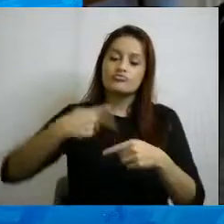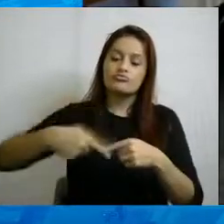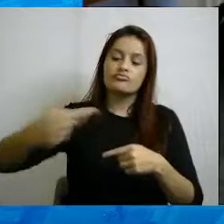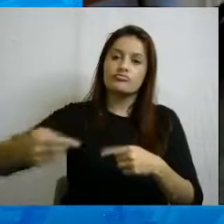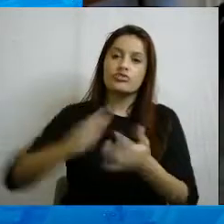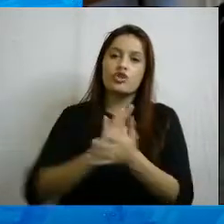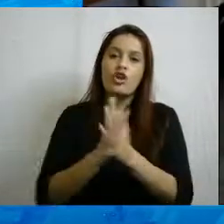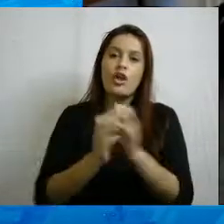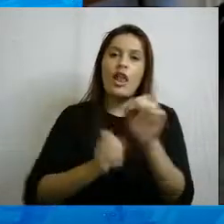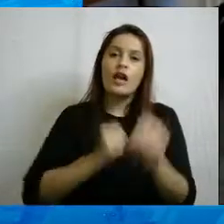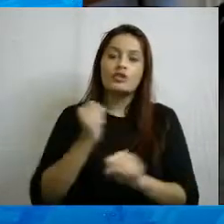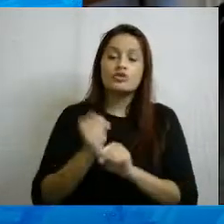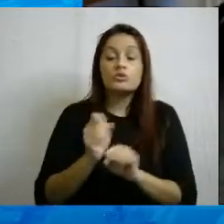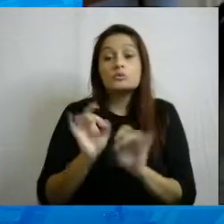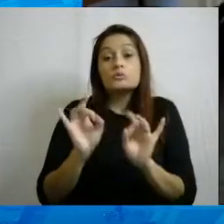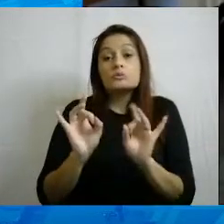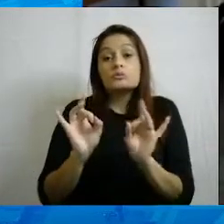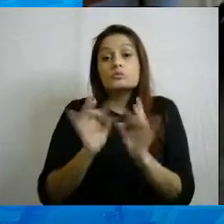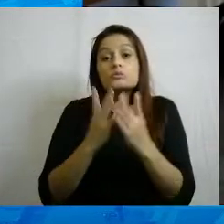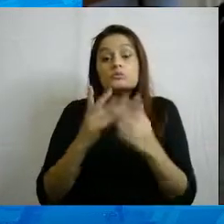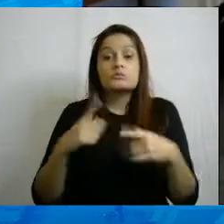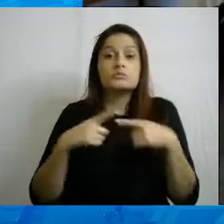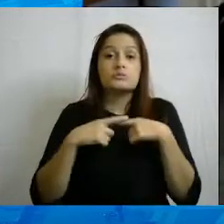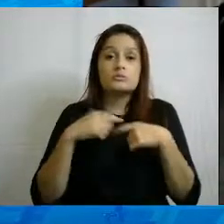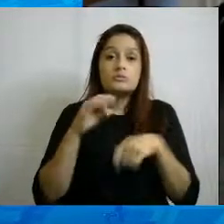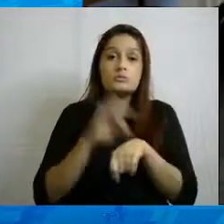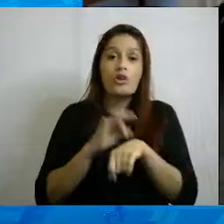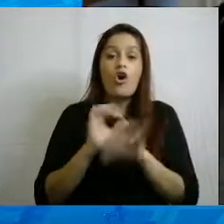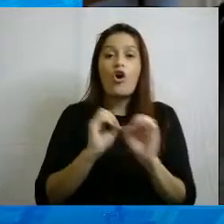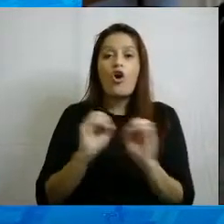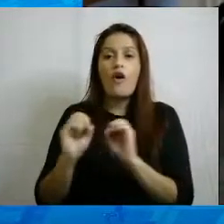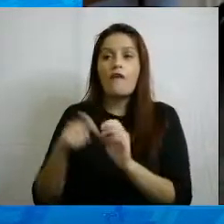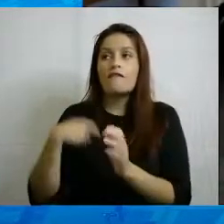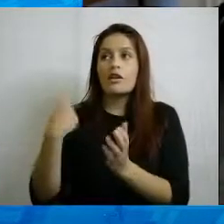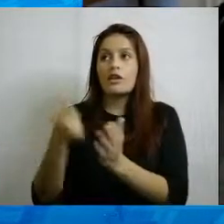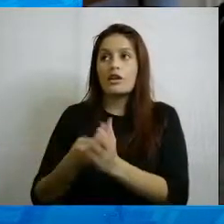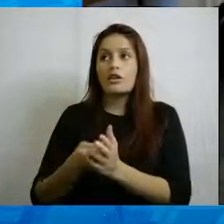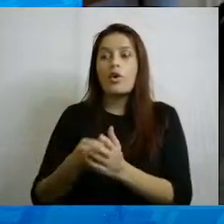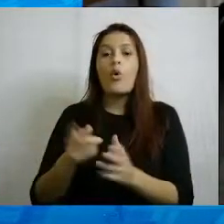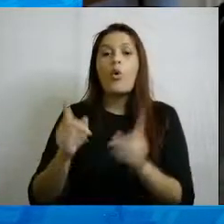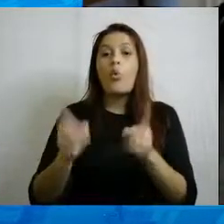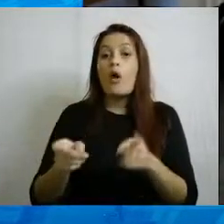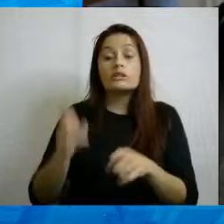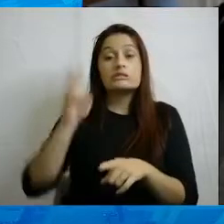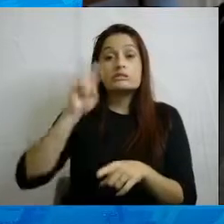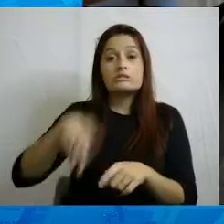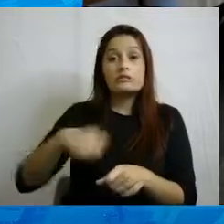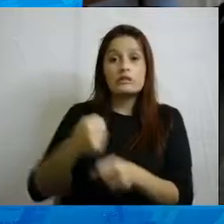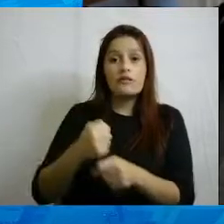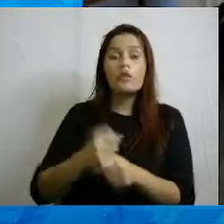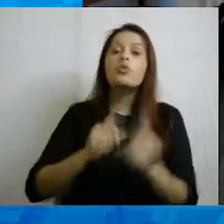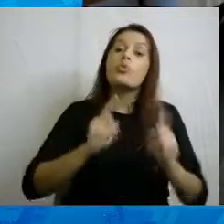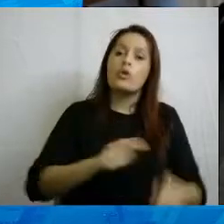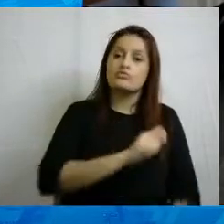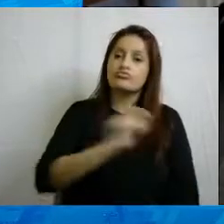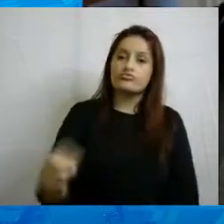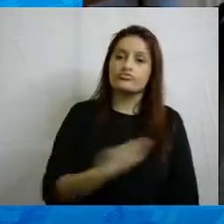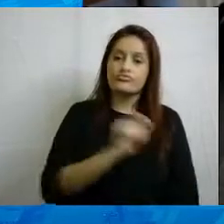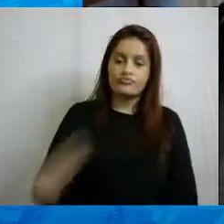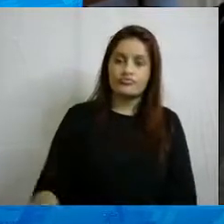con licencias médicas o feriados. Y si dejan su trabajo, el aporte será recibido mensualmente por la empresa que lo